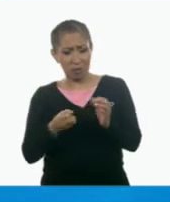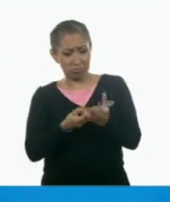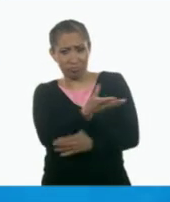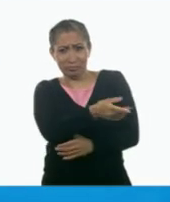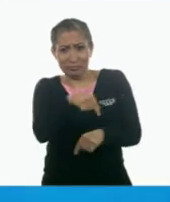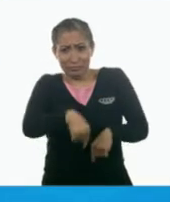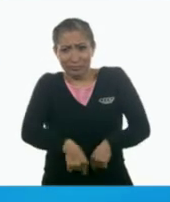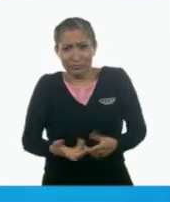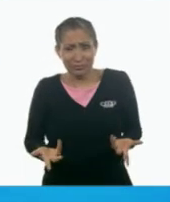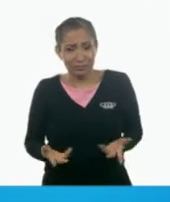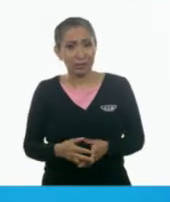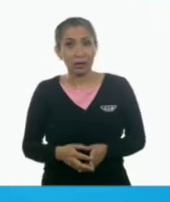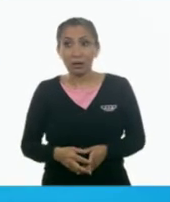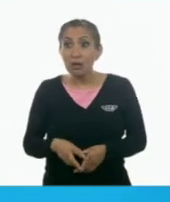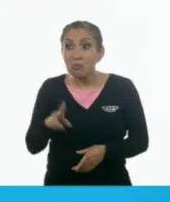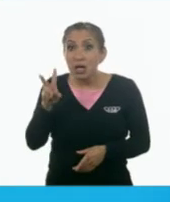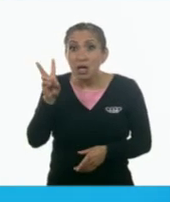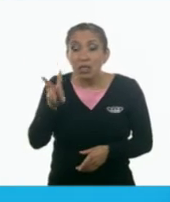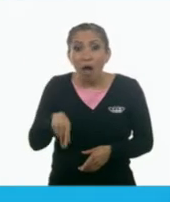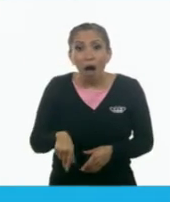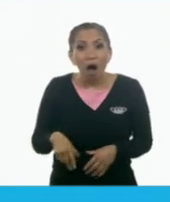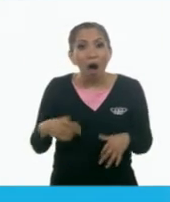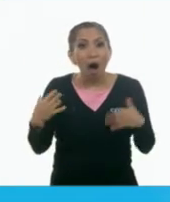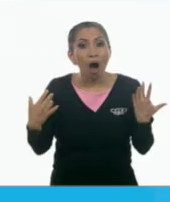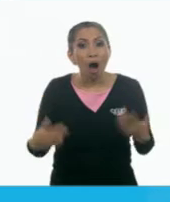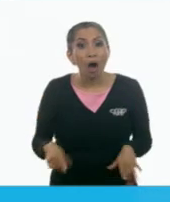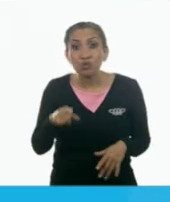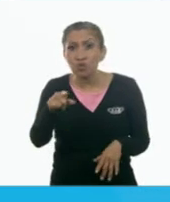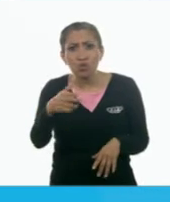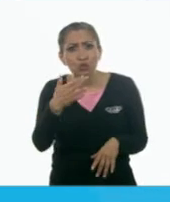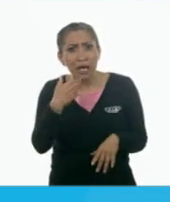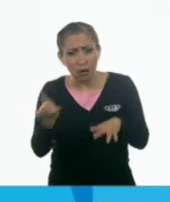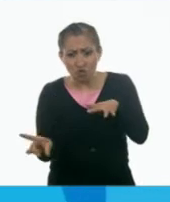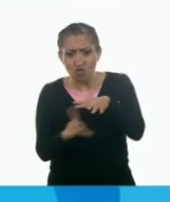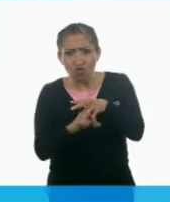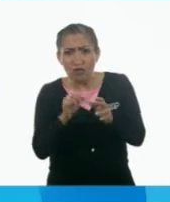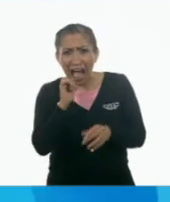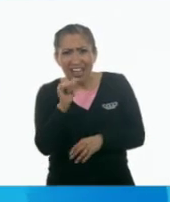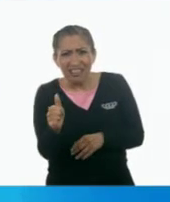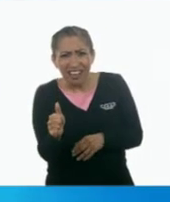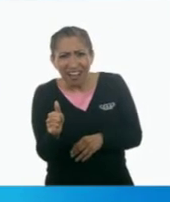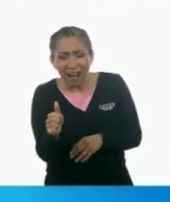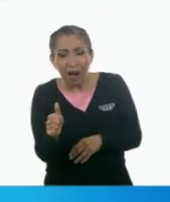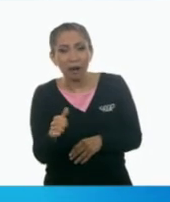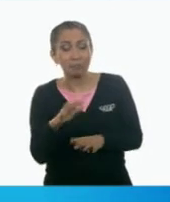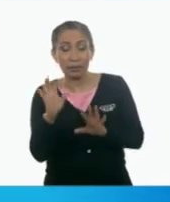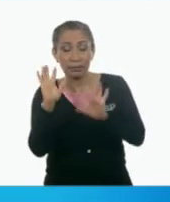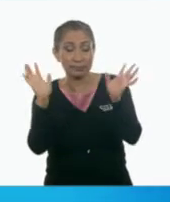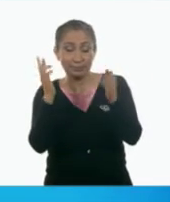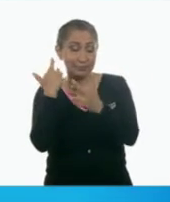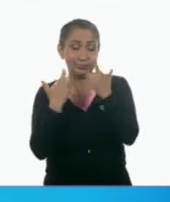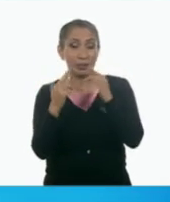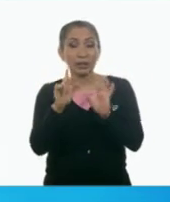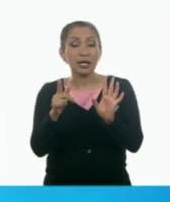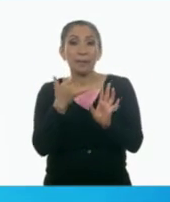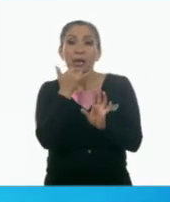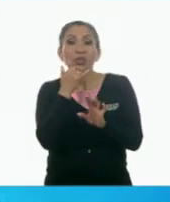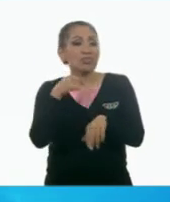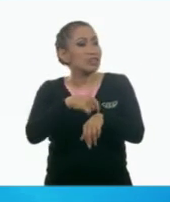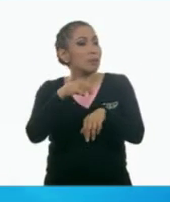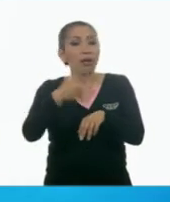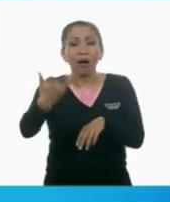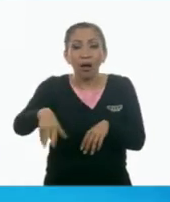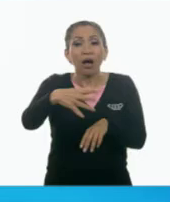esta torre. ¿En serio? ¿No usas ni unas chanclas? Volviendo al tema, es que llevo mucho